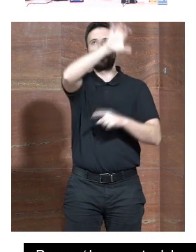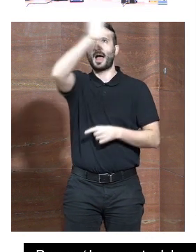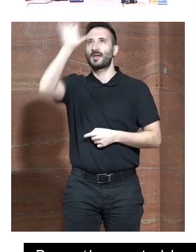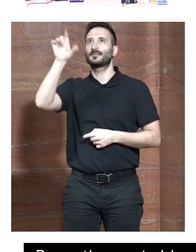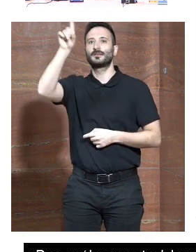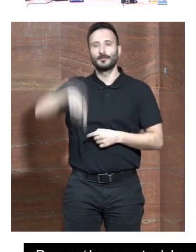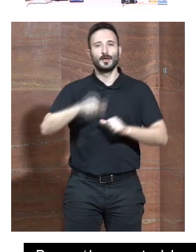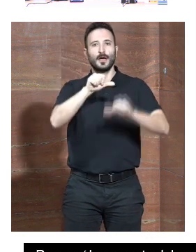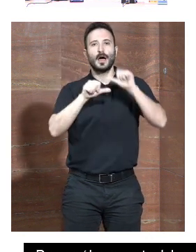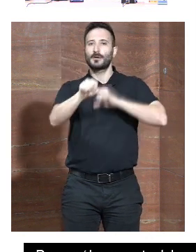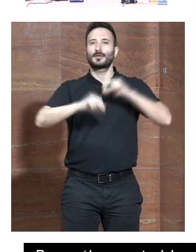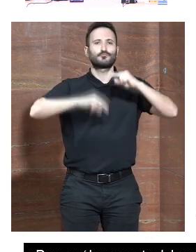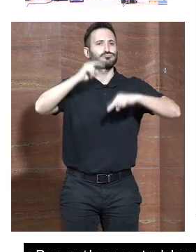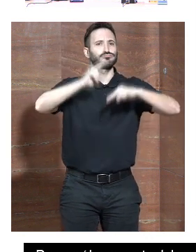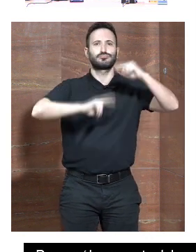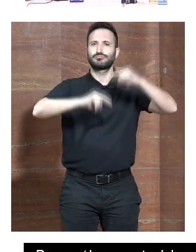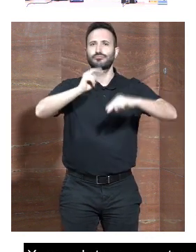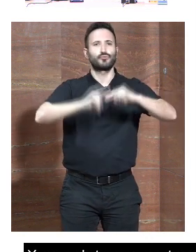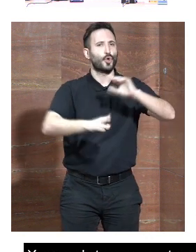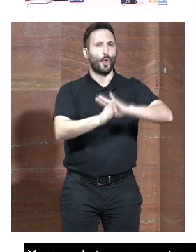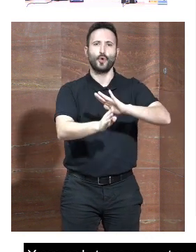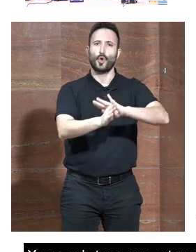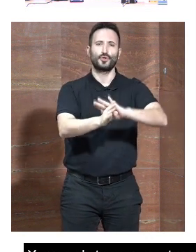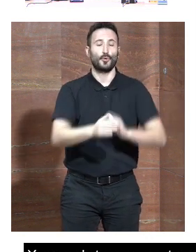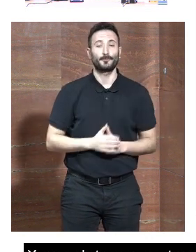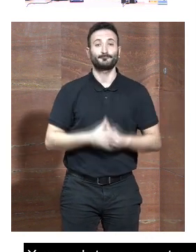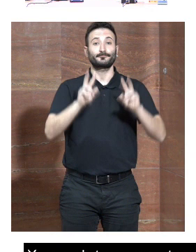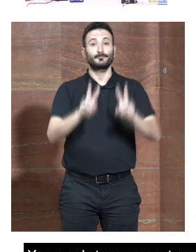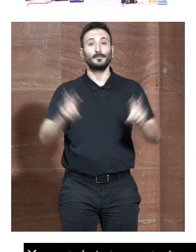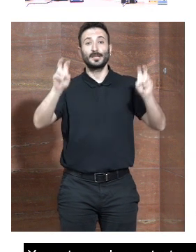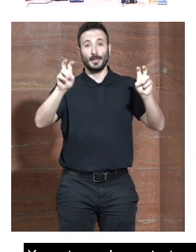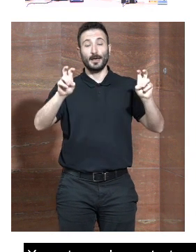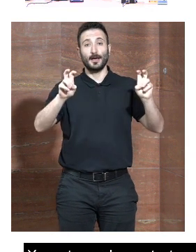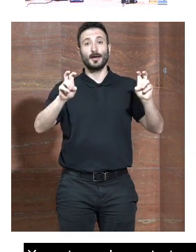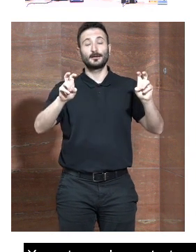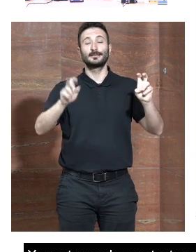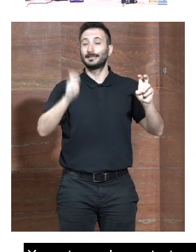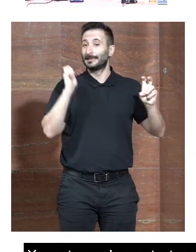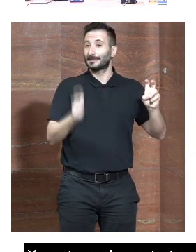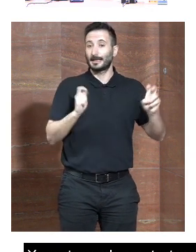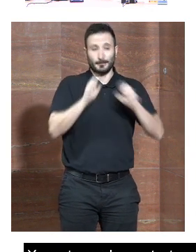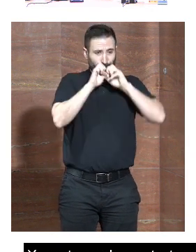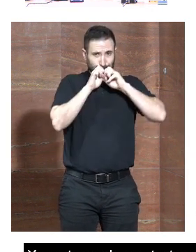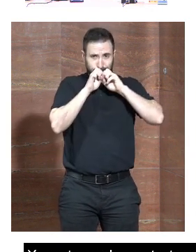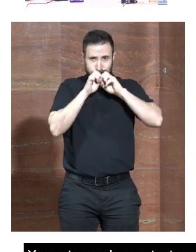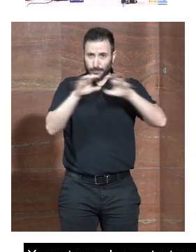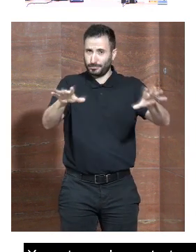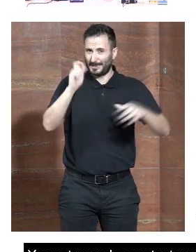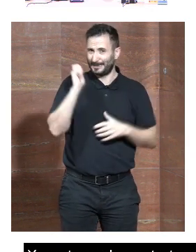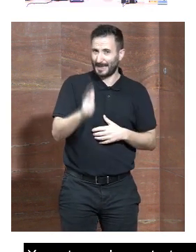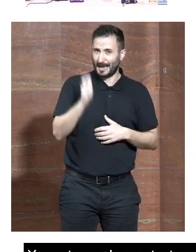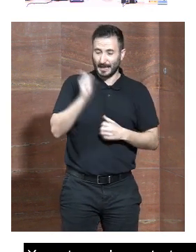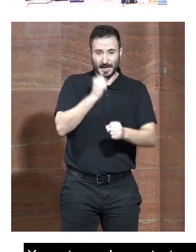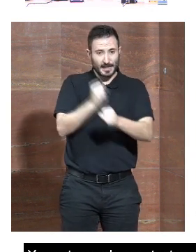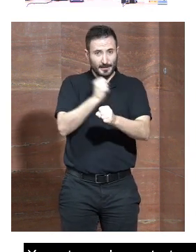y construyendo constantemente. Uno de los temas a los que damos mucha difusión y en lo que trabajamos